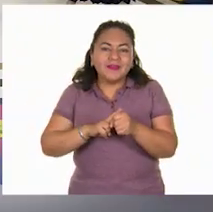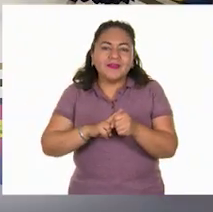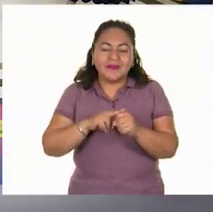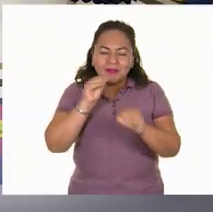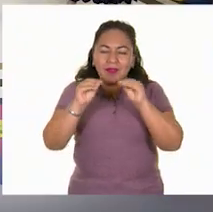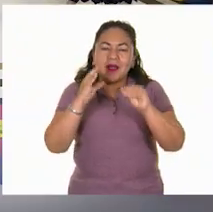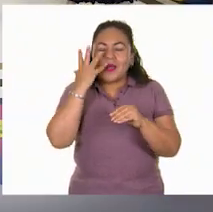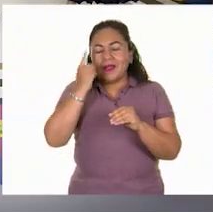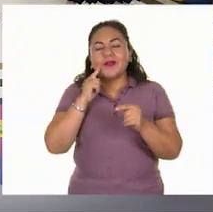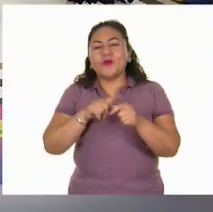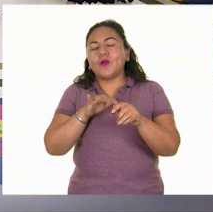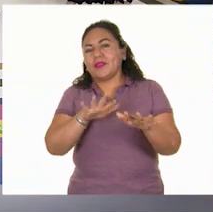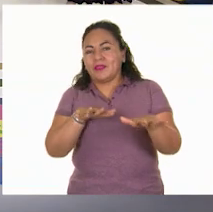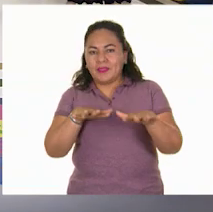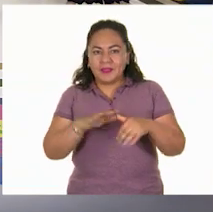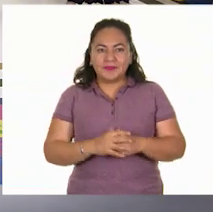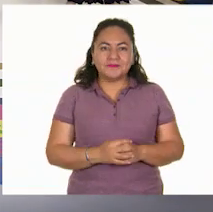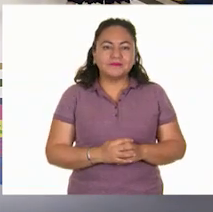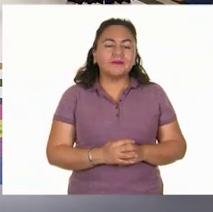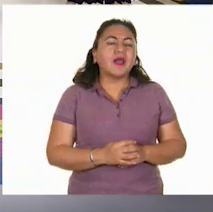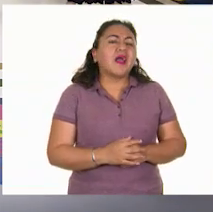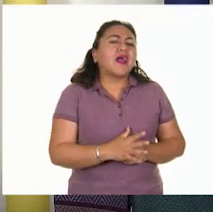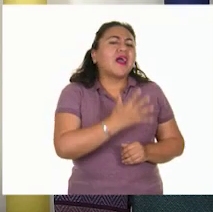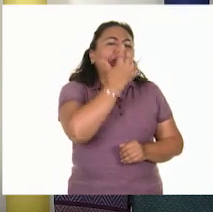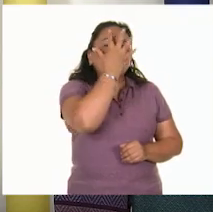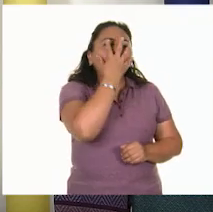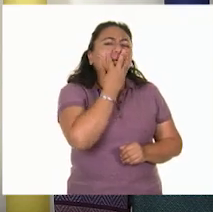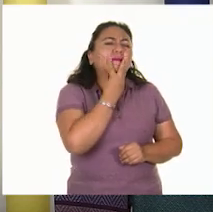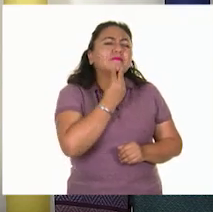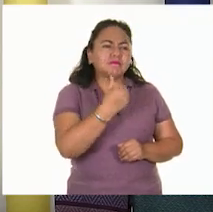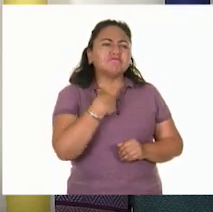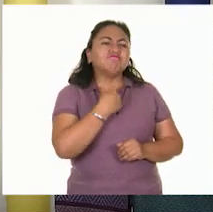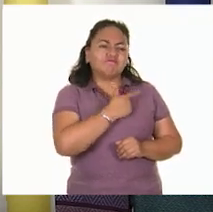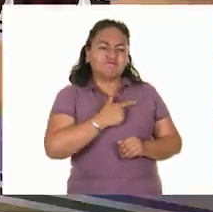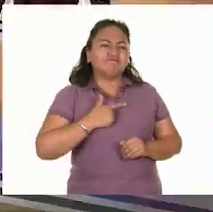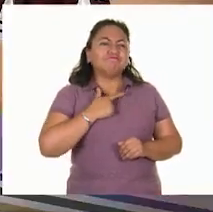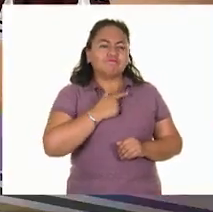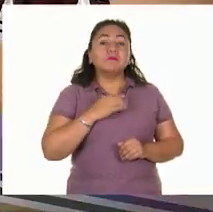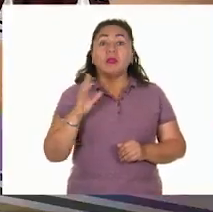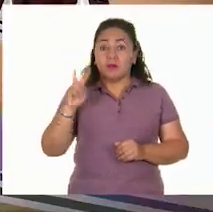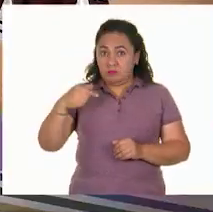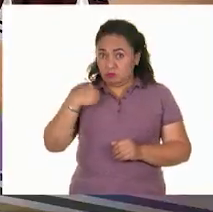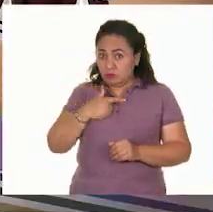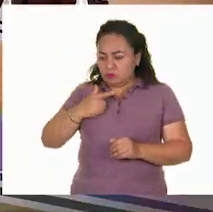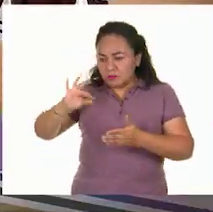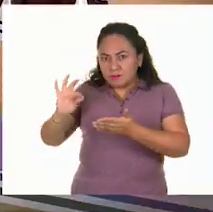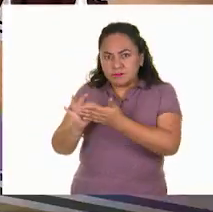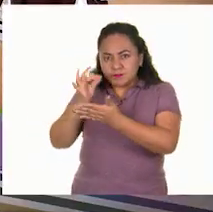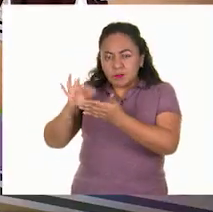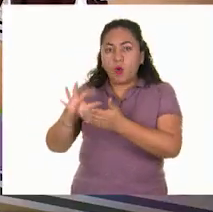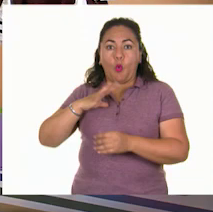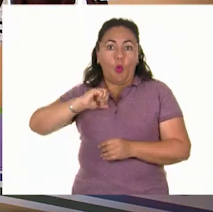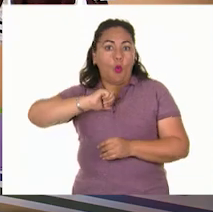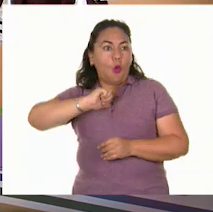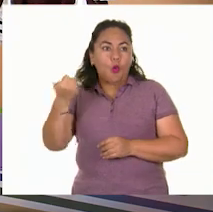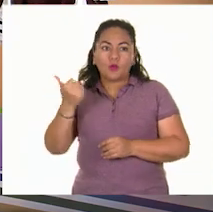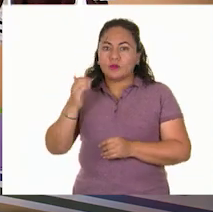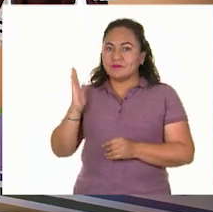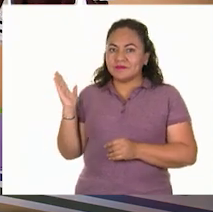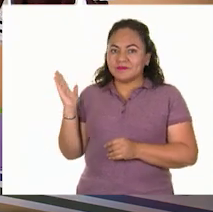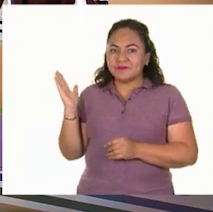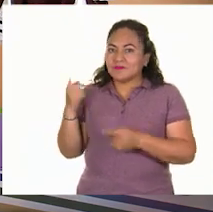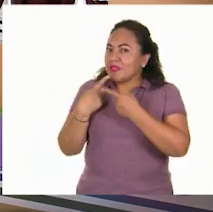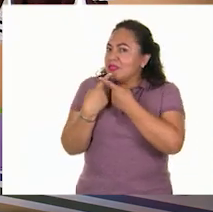decora por sí misma. ¡Qué bonitos! A mí me gustan mucho estos bordados. Acá tenemos otro muy